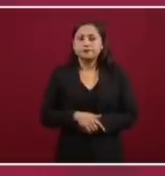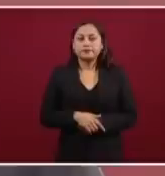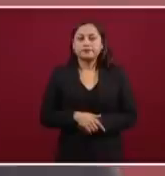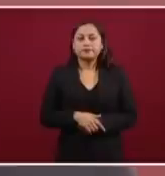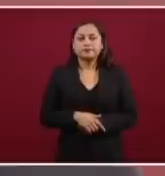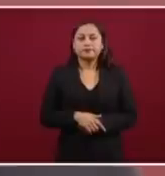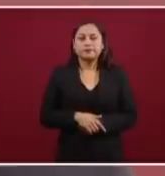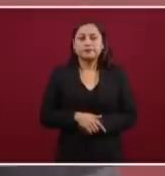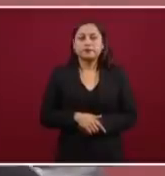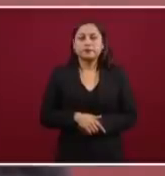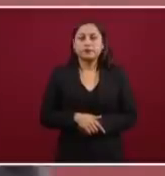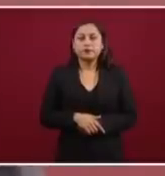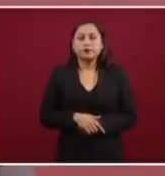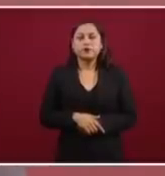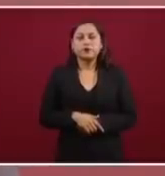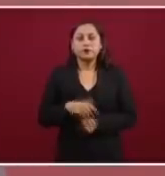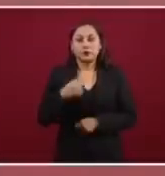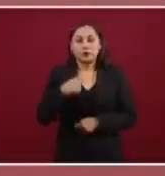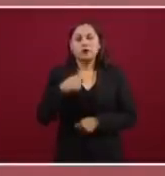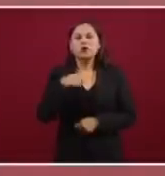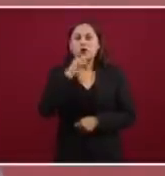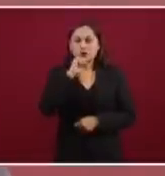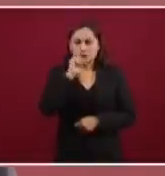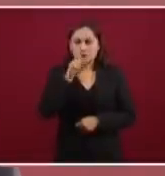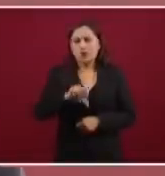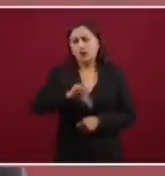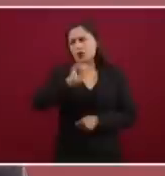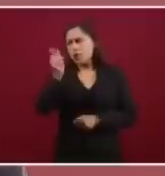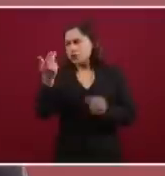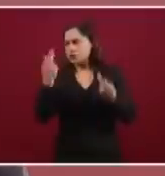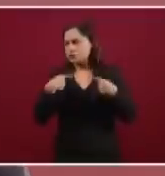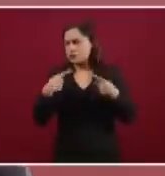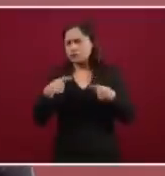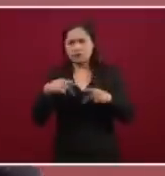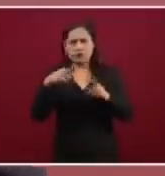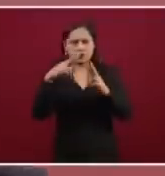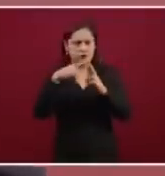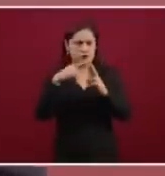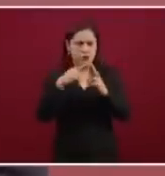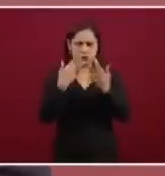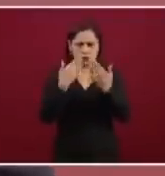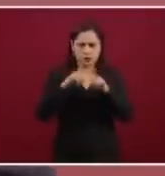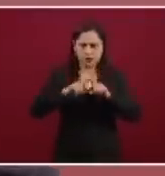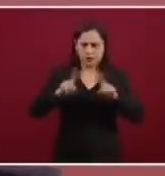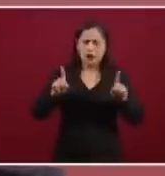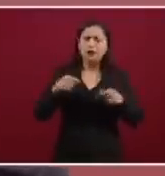tengo relación con libres pensadores y de